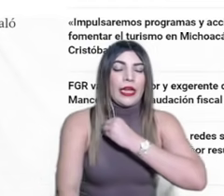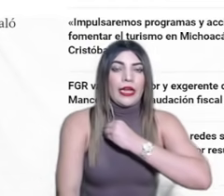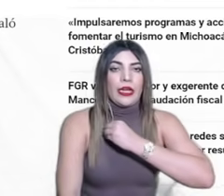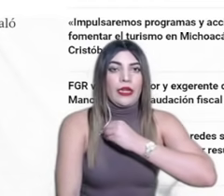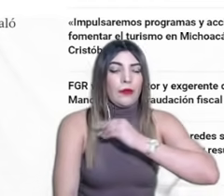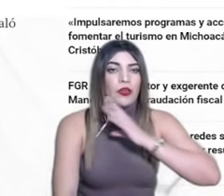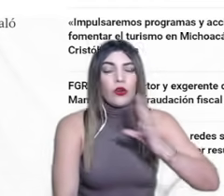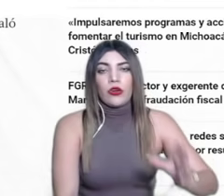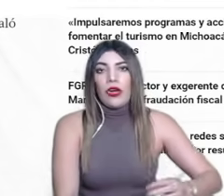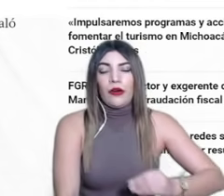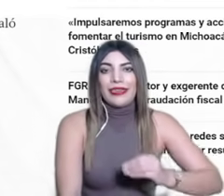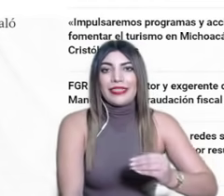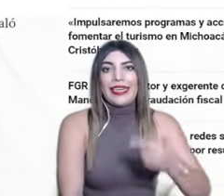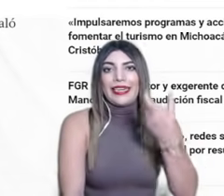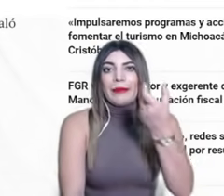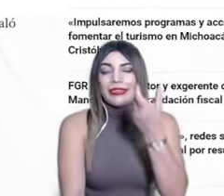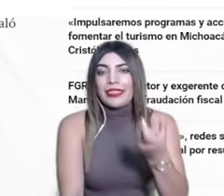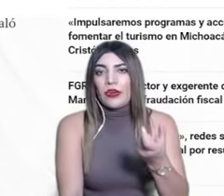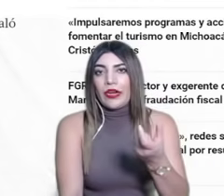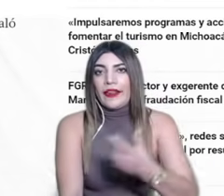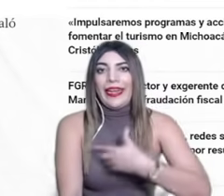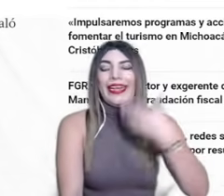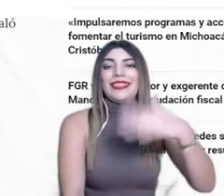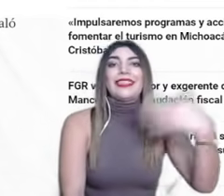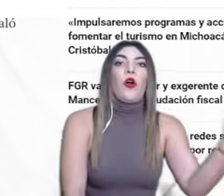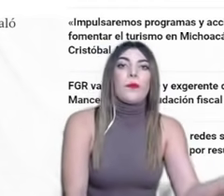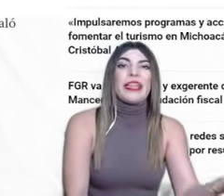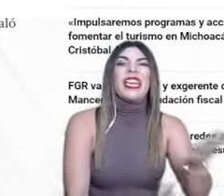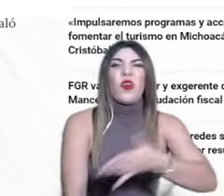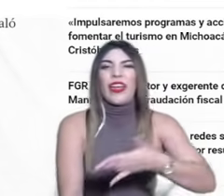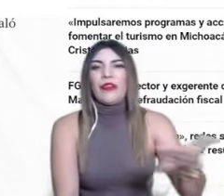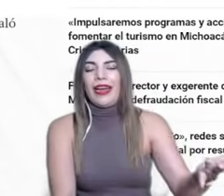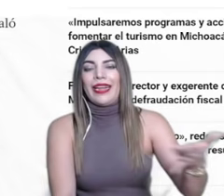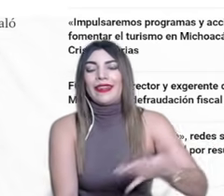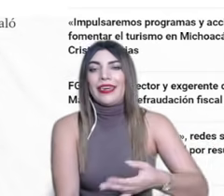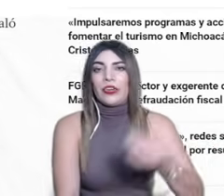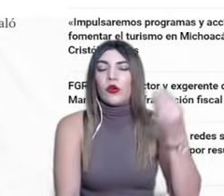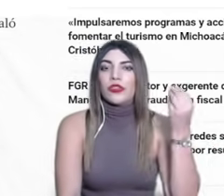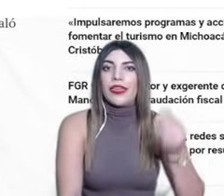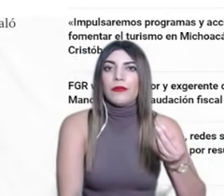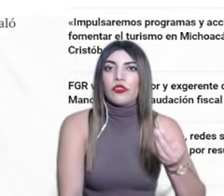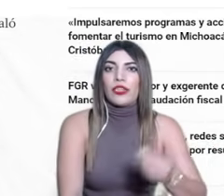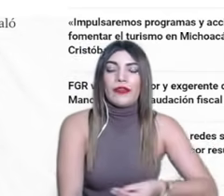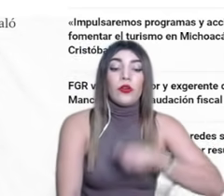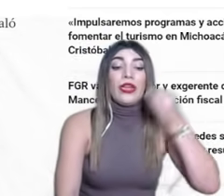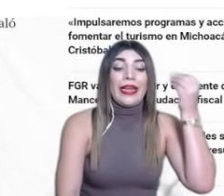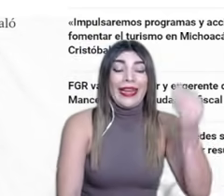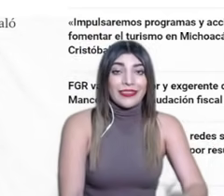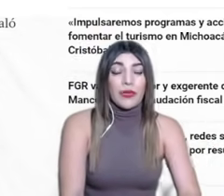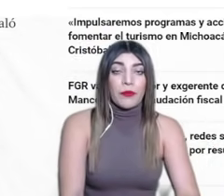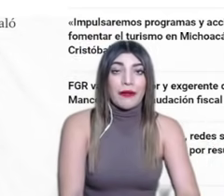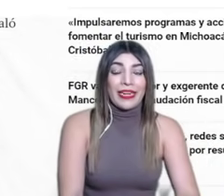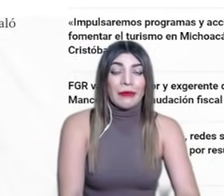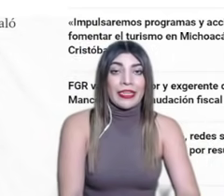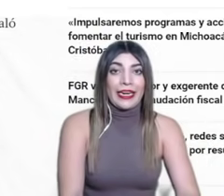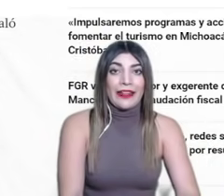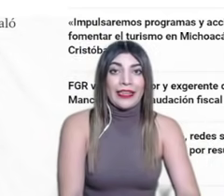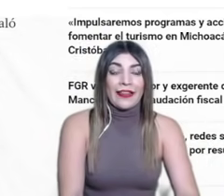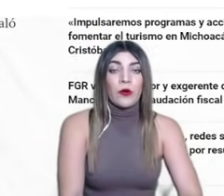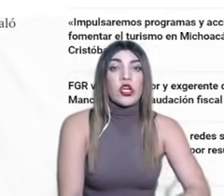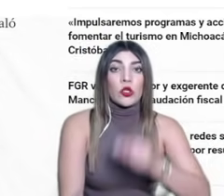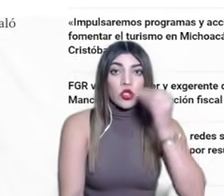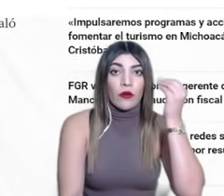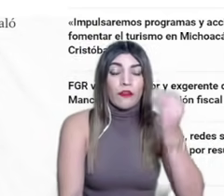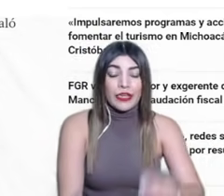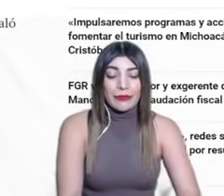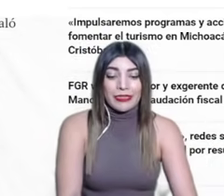señor, bueno, ahora sí que el que más dinero le dé es la opinión que va a tener. Nos lo está demostrando. Esta prueba de la mañanera del día